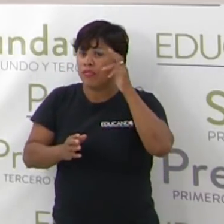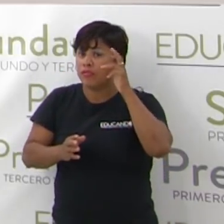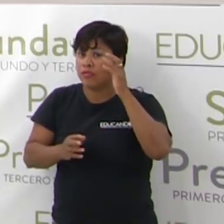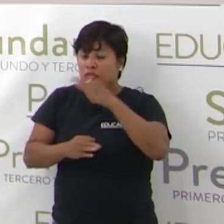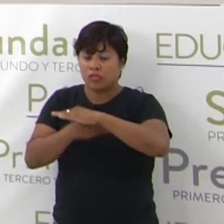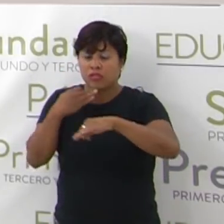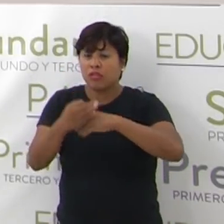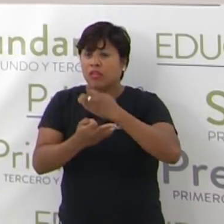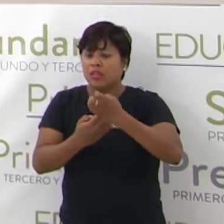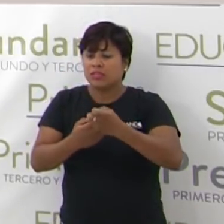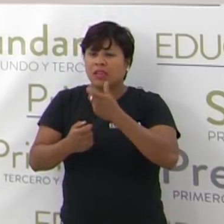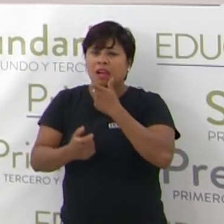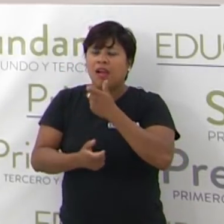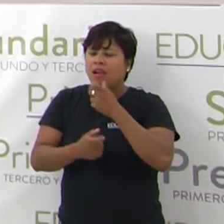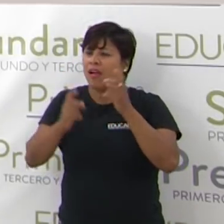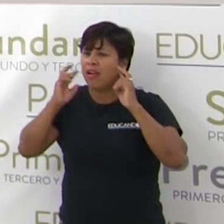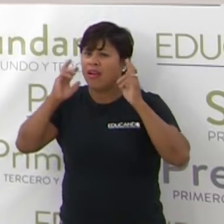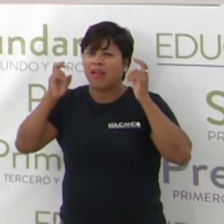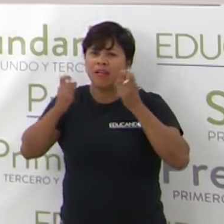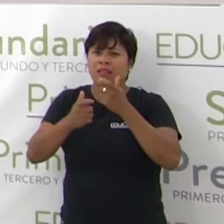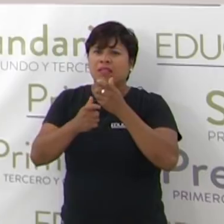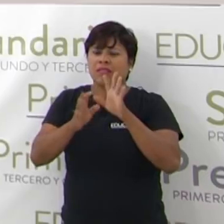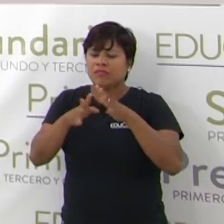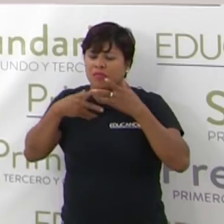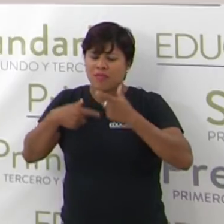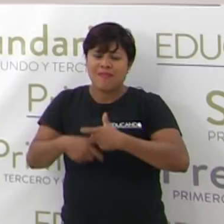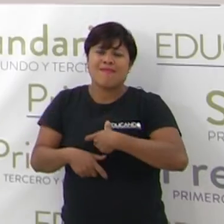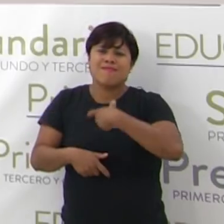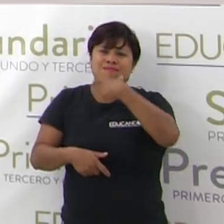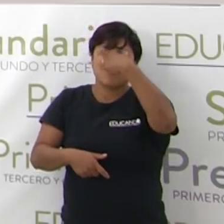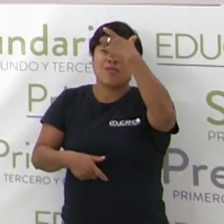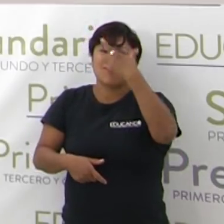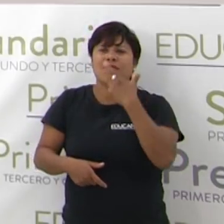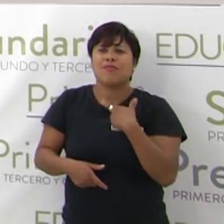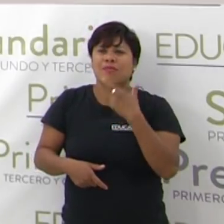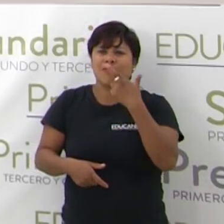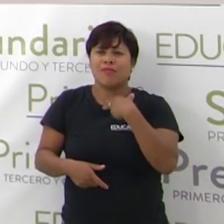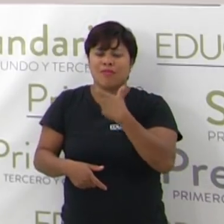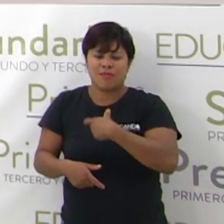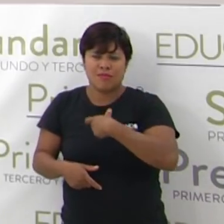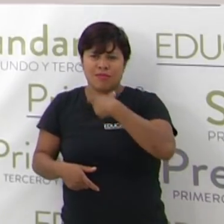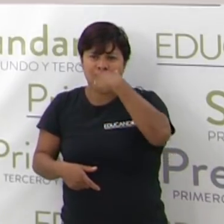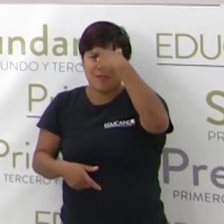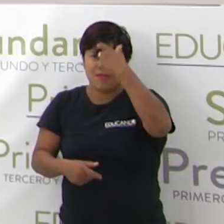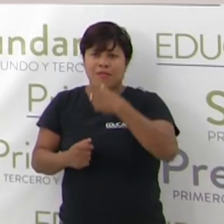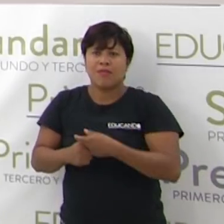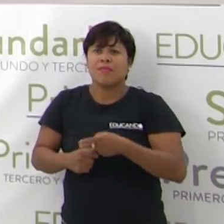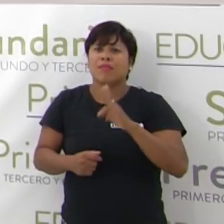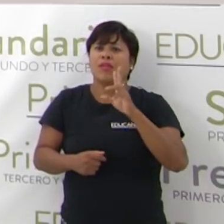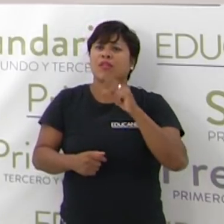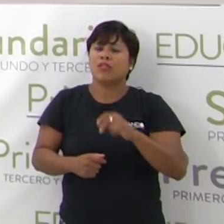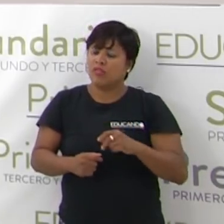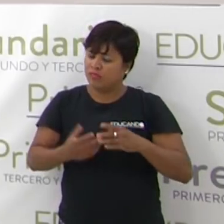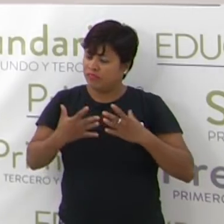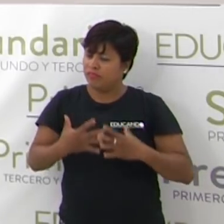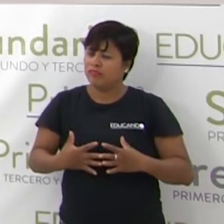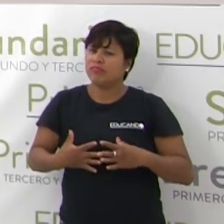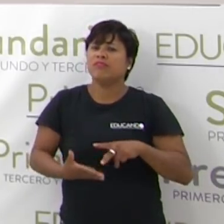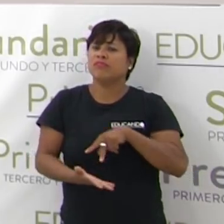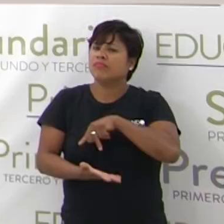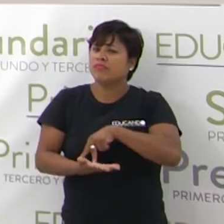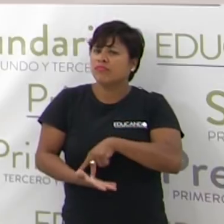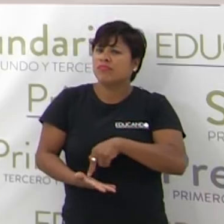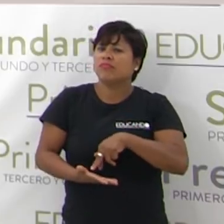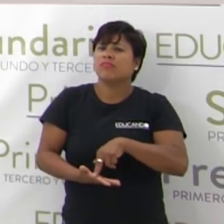todo ese ruido y que se estaban burlando de él, se puso rojísimo, pero no perdió el estilo. Y